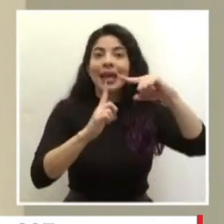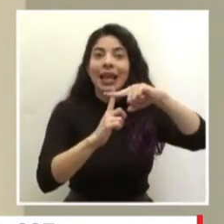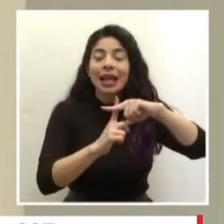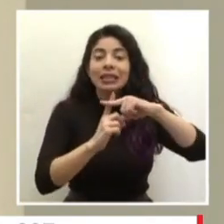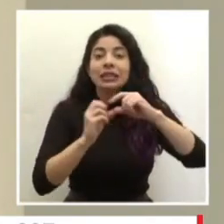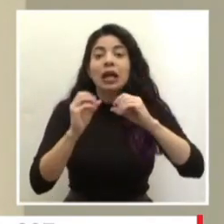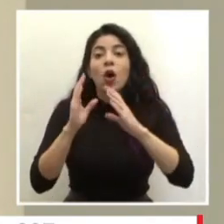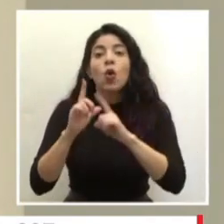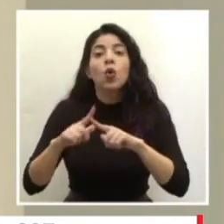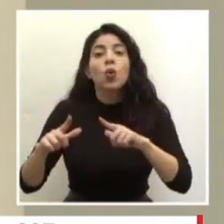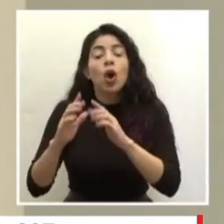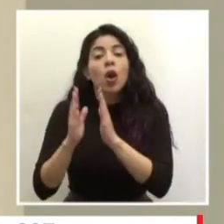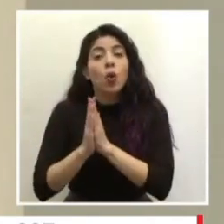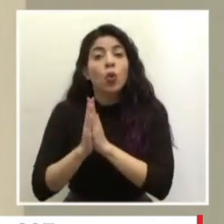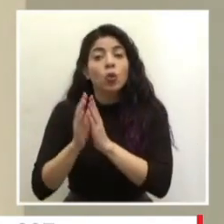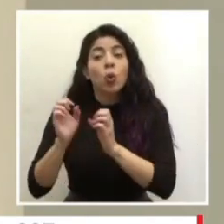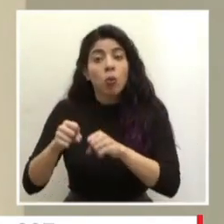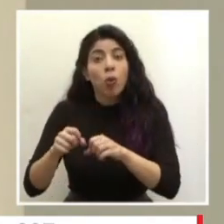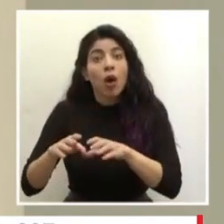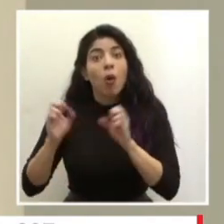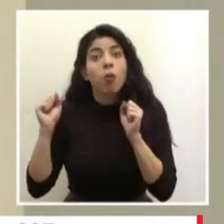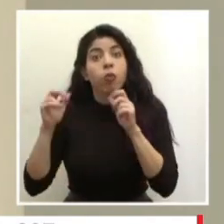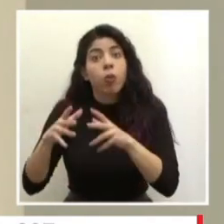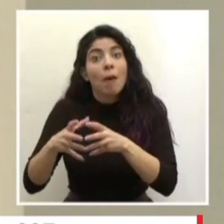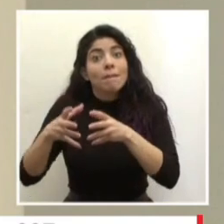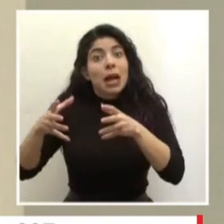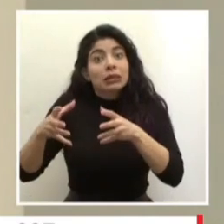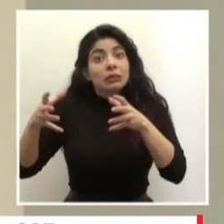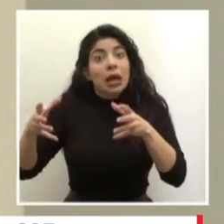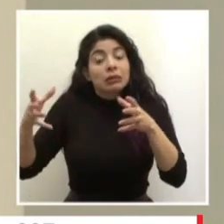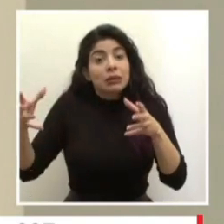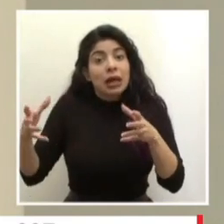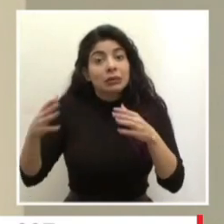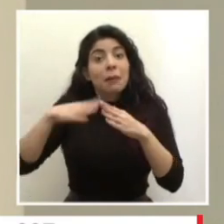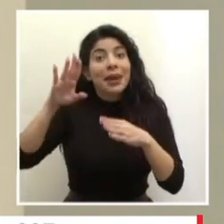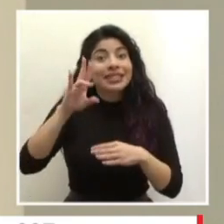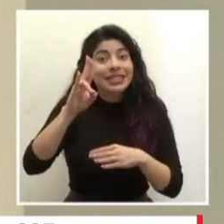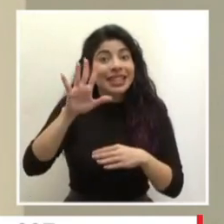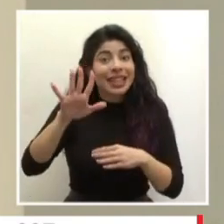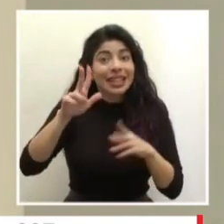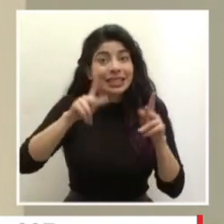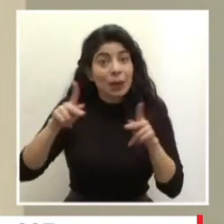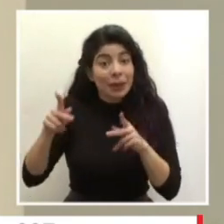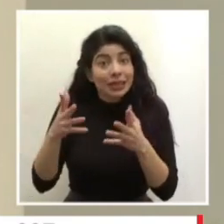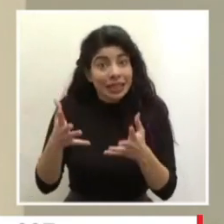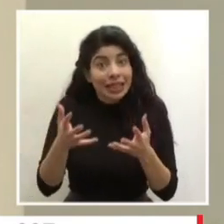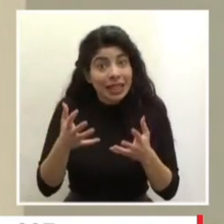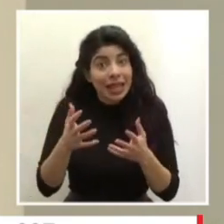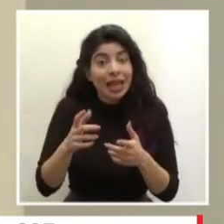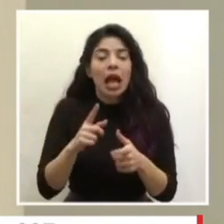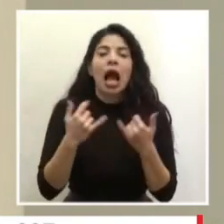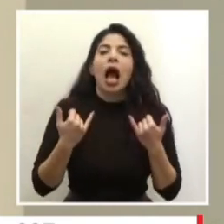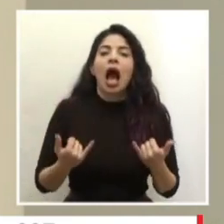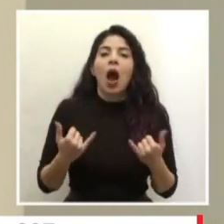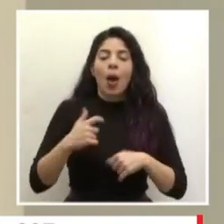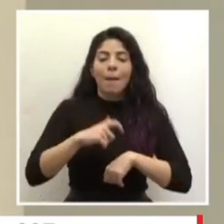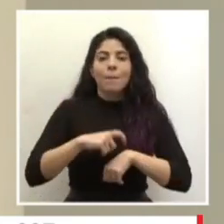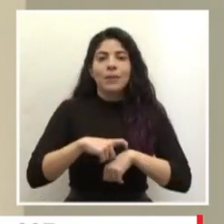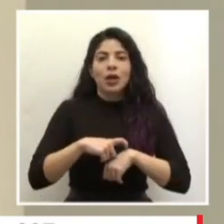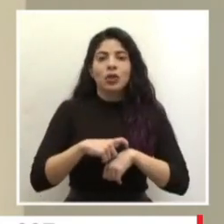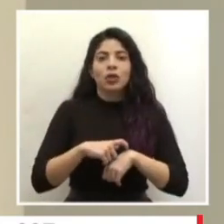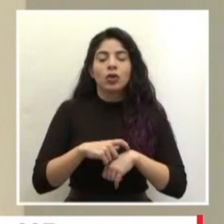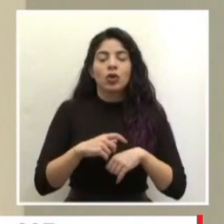lugares de culto, un aforo aumentado de más de 75 personas, está justamente en este momento la bola,